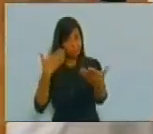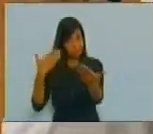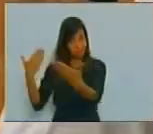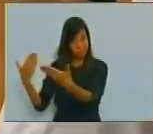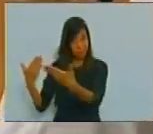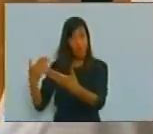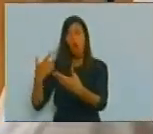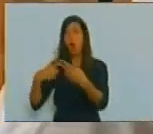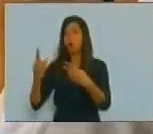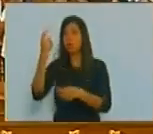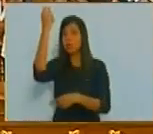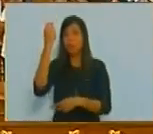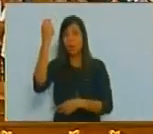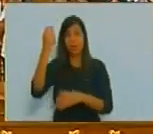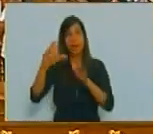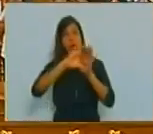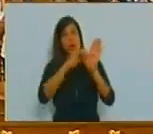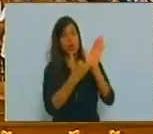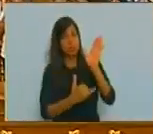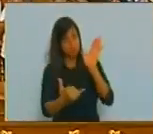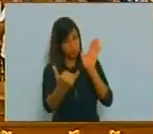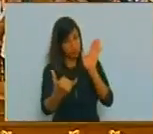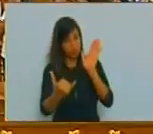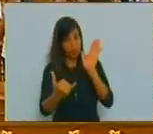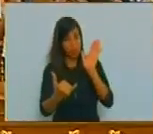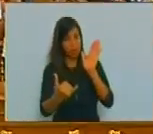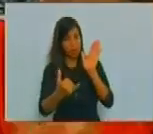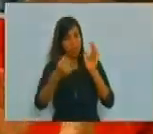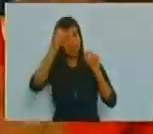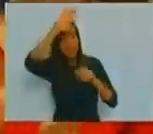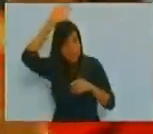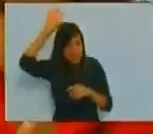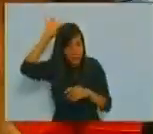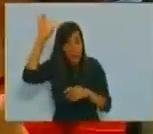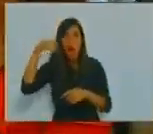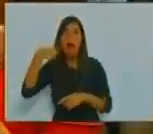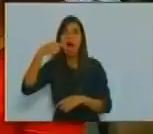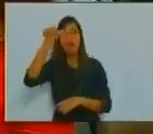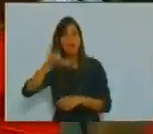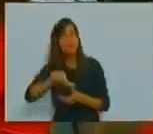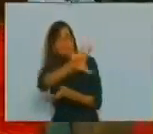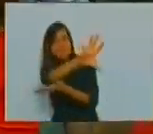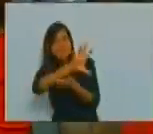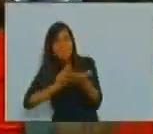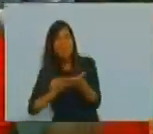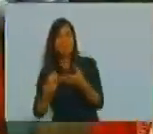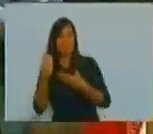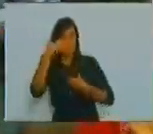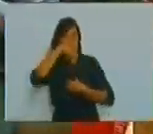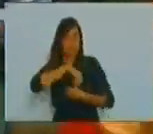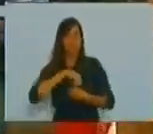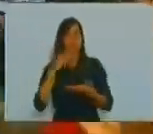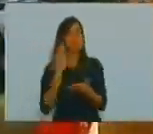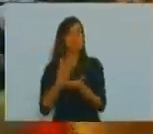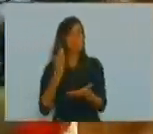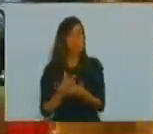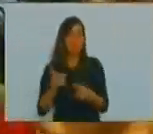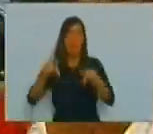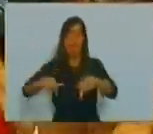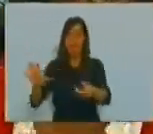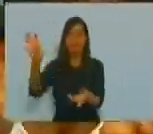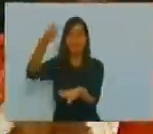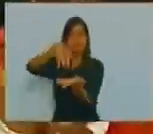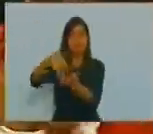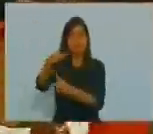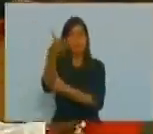y diputadas constituyentes, para siempre. El verbo encendido de Robert siempre debe estar en el hemiciclo, siempre debe estar en la Asamblea